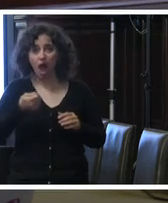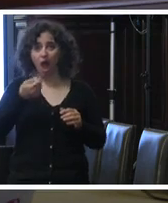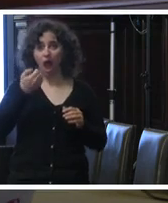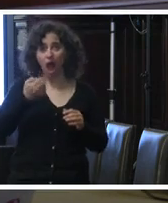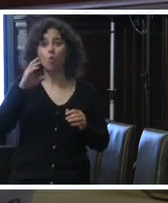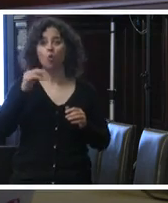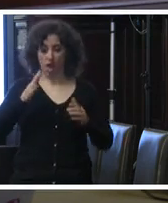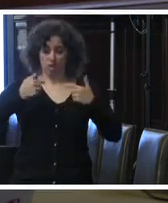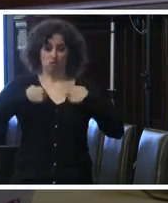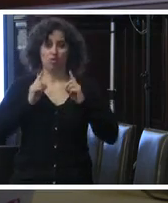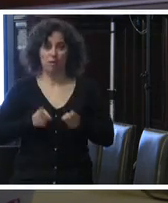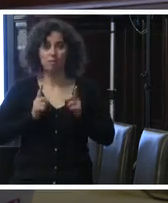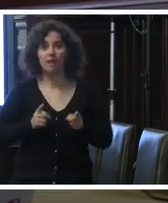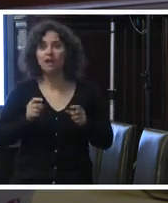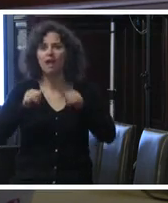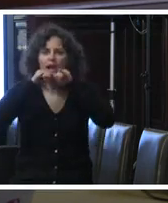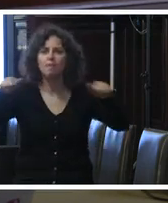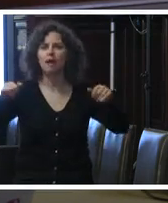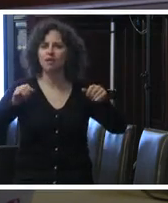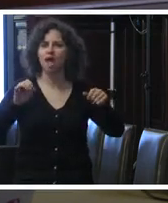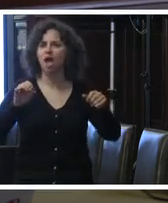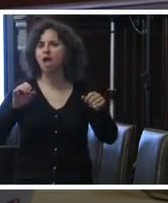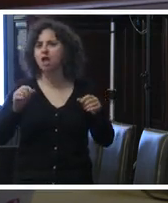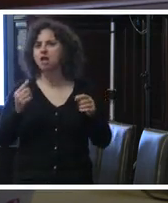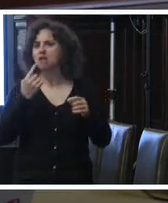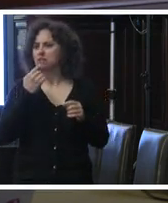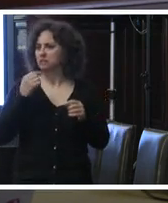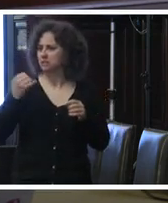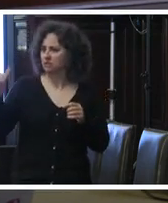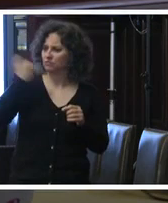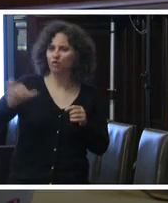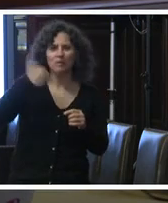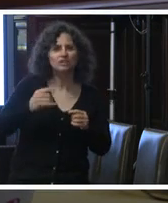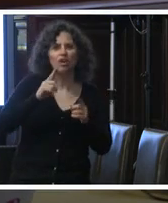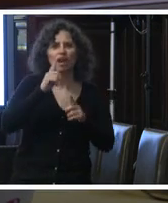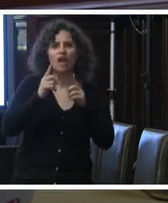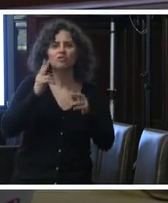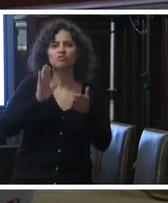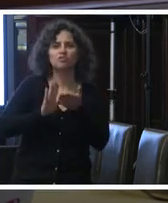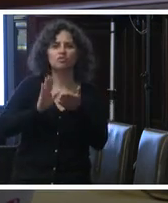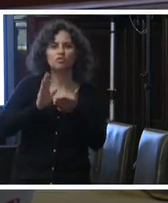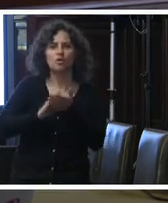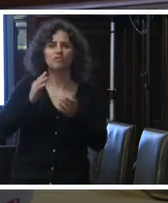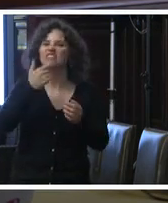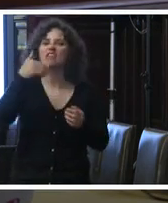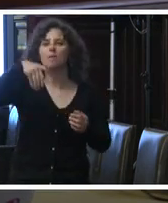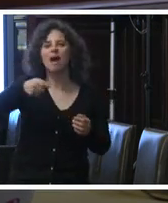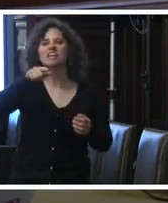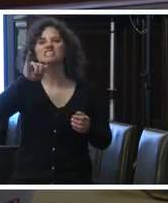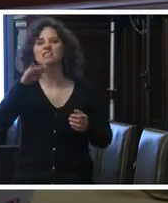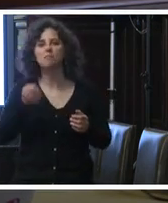persona, se ha levantado una campaña, incluso tiene nombre, Máxima Farsa